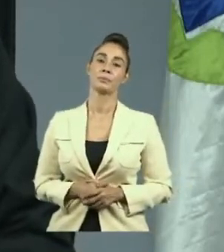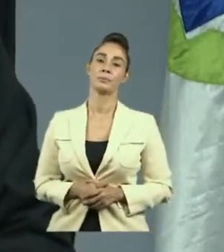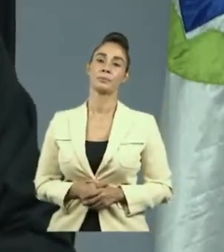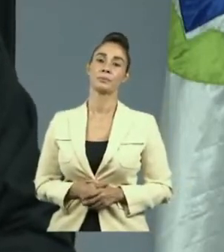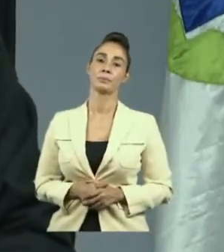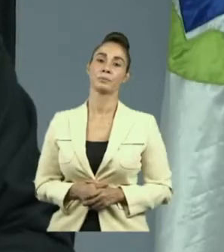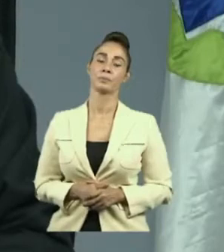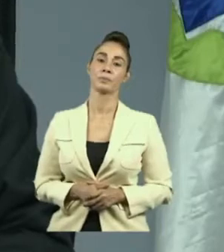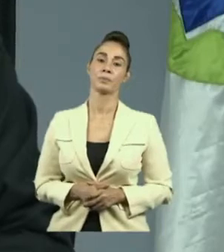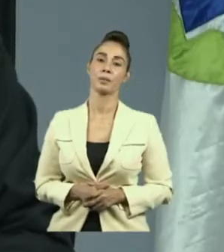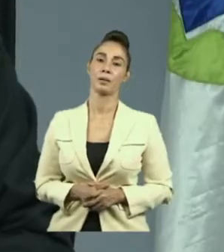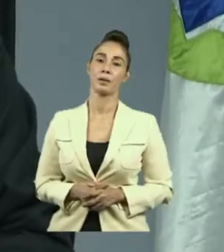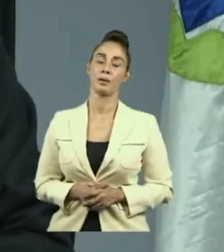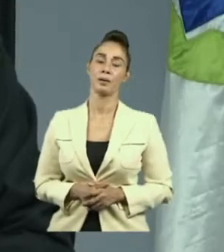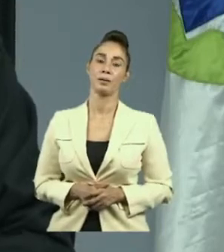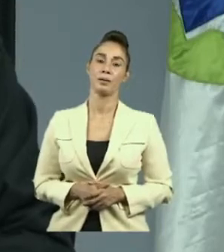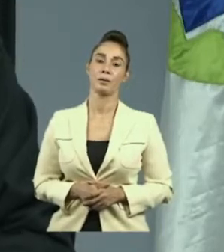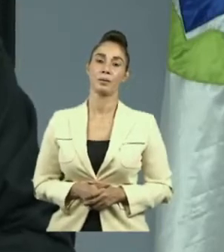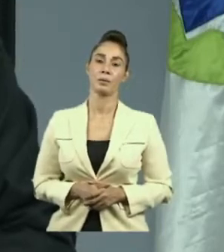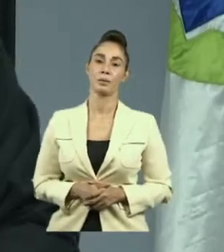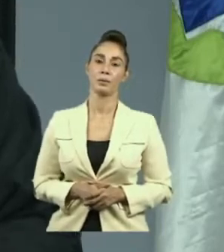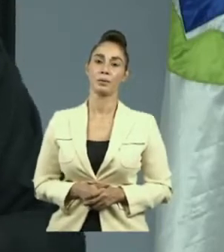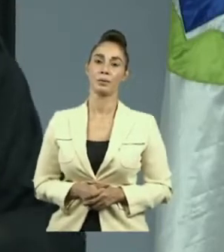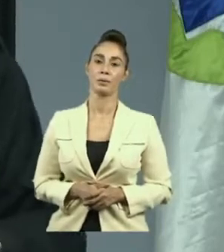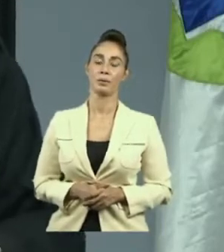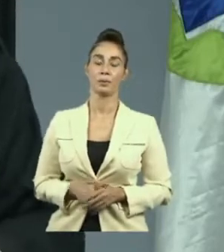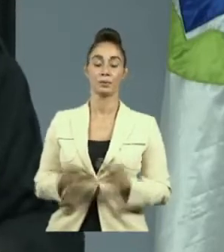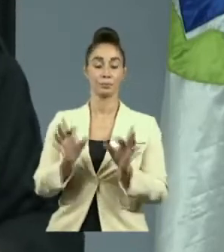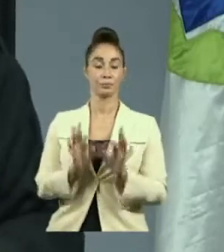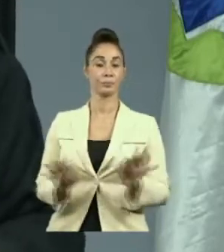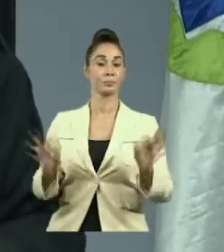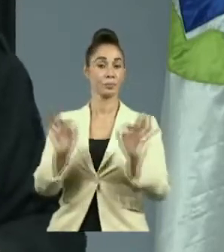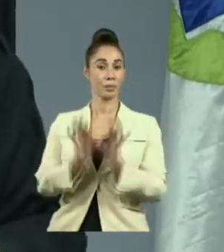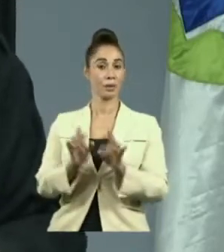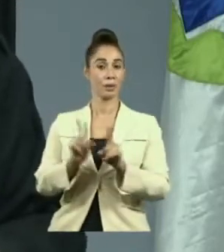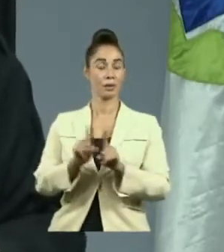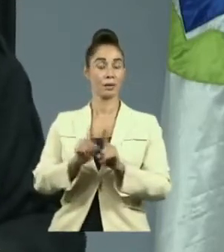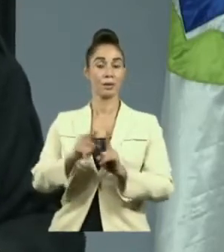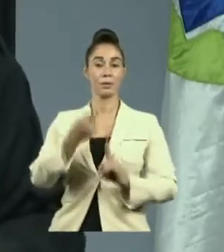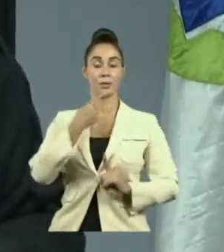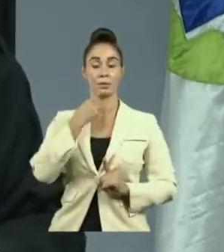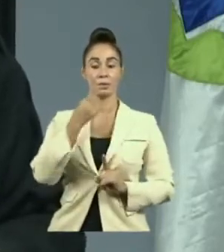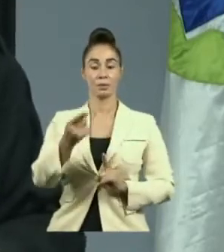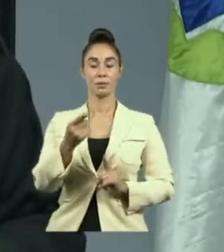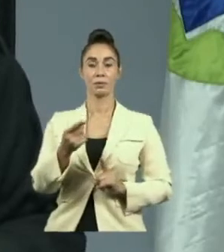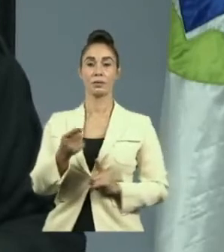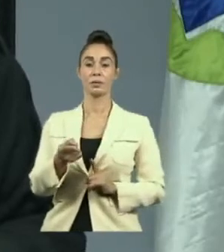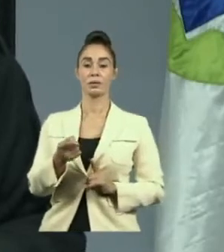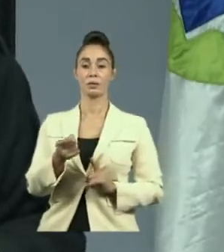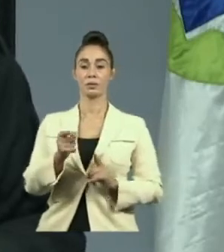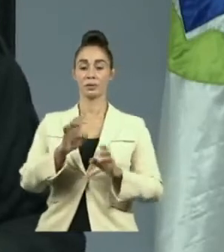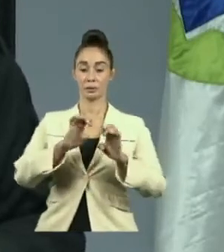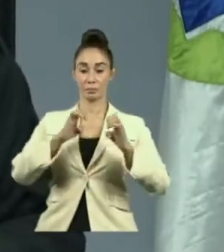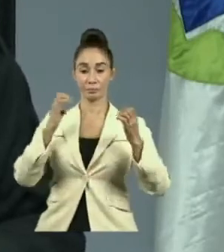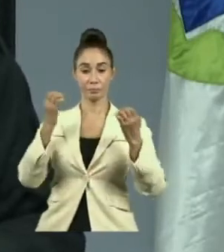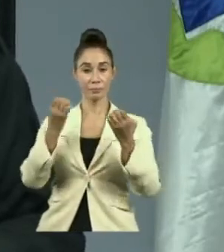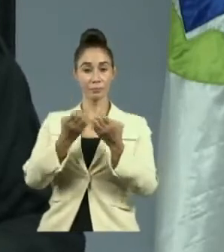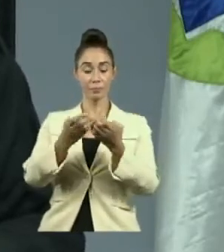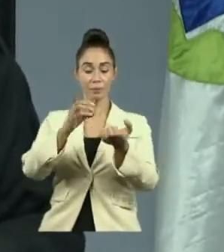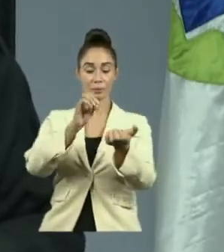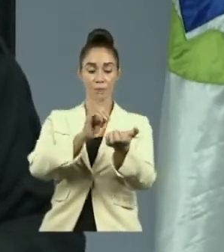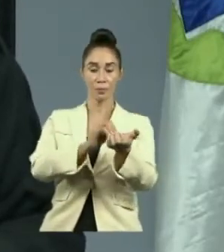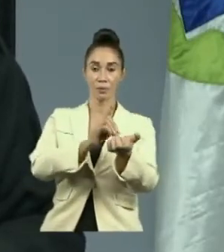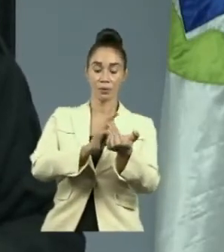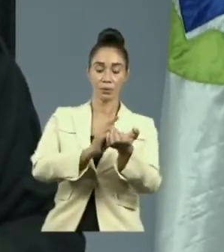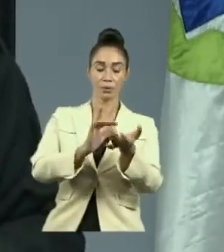no queremos dejar pasar por alto la labor del cuerpo médico de enfermeras y bioanalistas